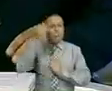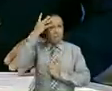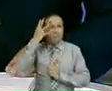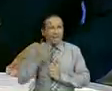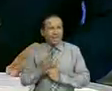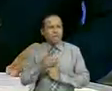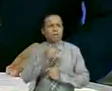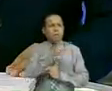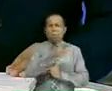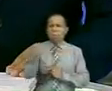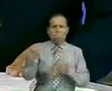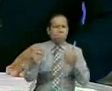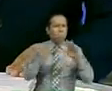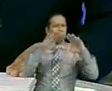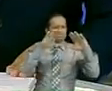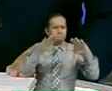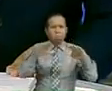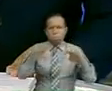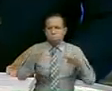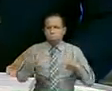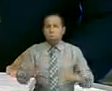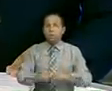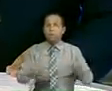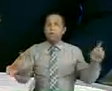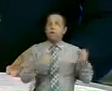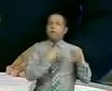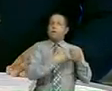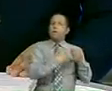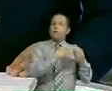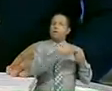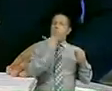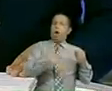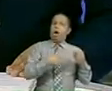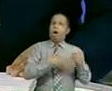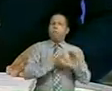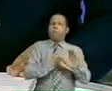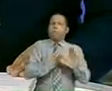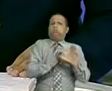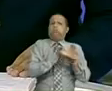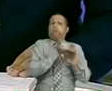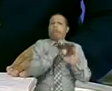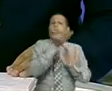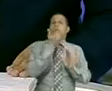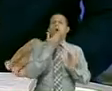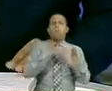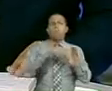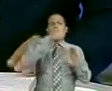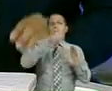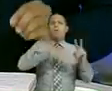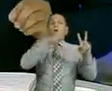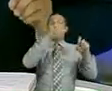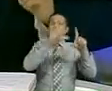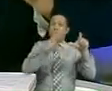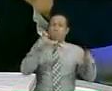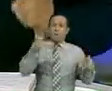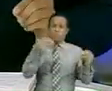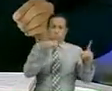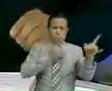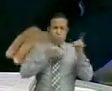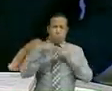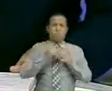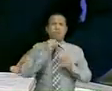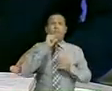está viviendo un pico de la demanda de camas, por lo que se amplió la cobertura para atención de pacientes y además se refirió a las